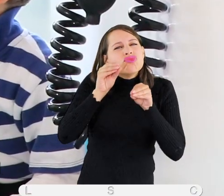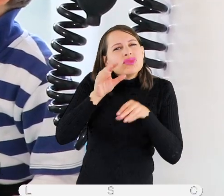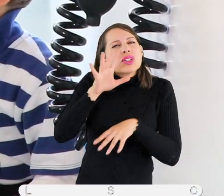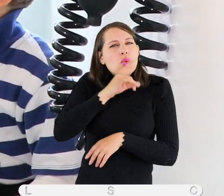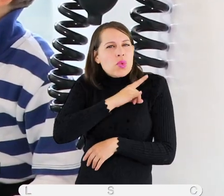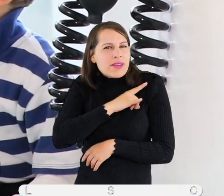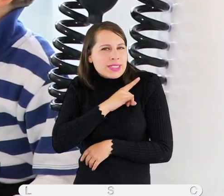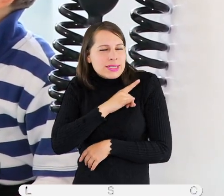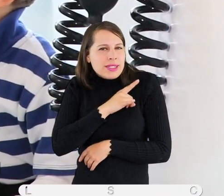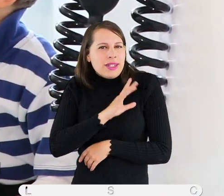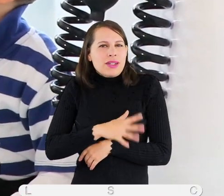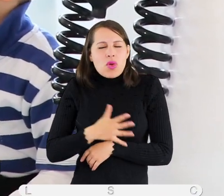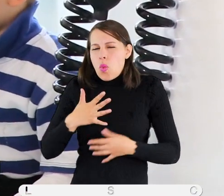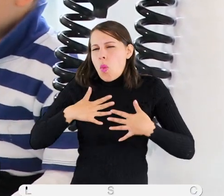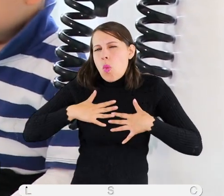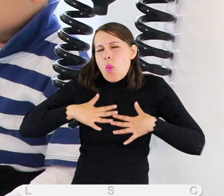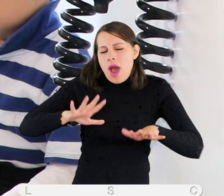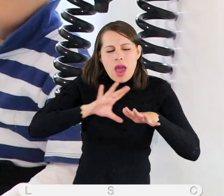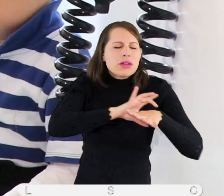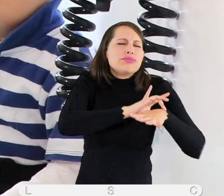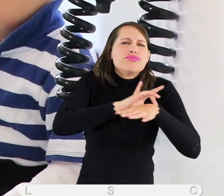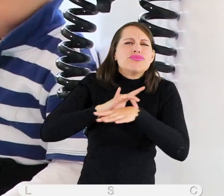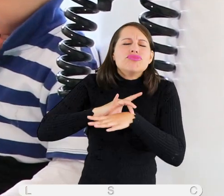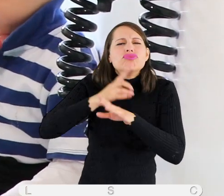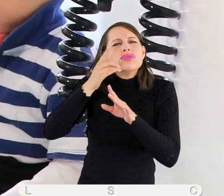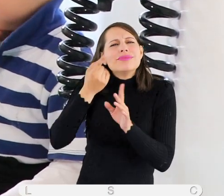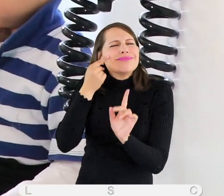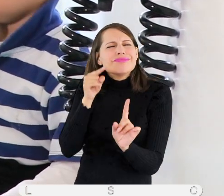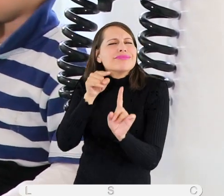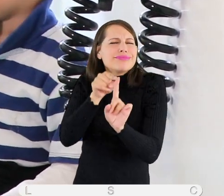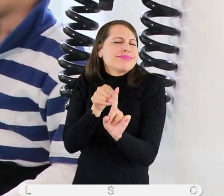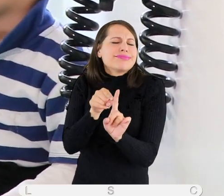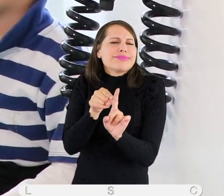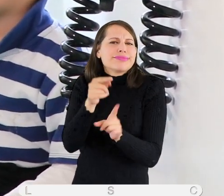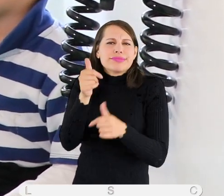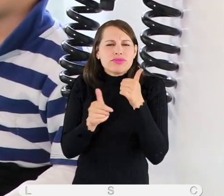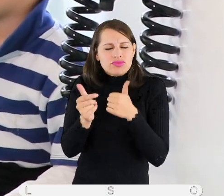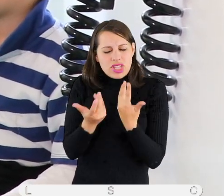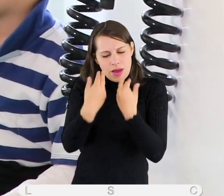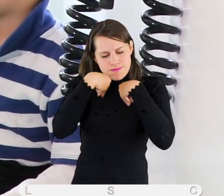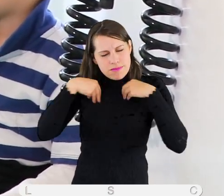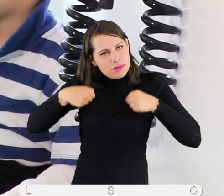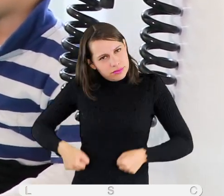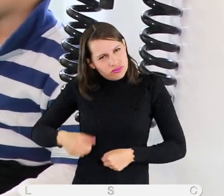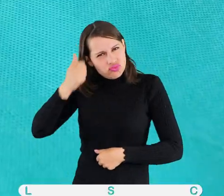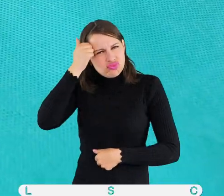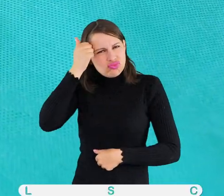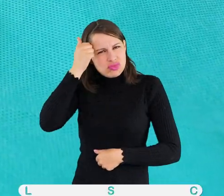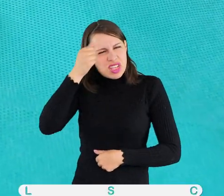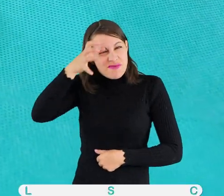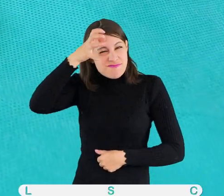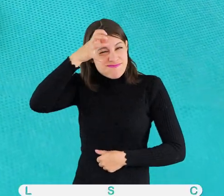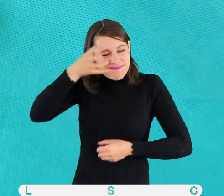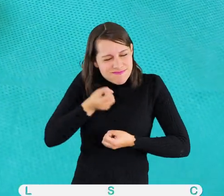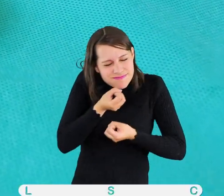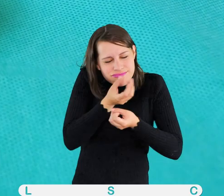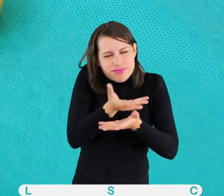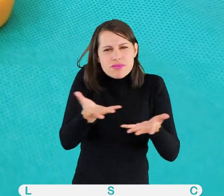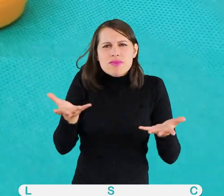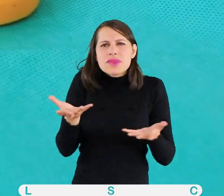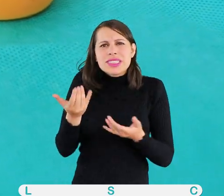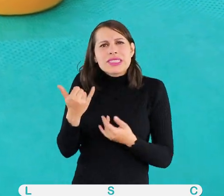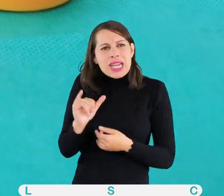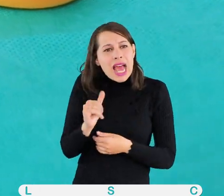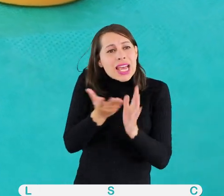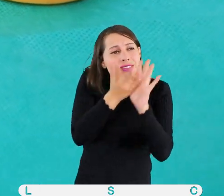sí cualquier médico tiene como misión y como labor ser docente. Transmitir el conocimiento